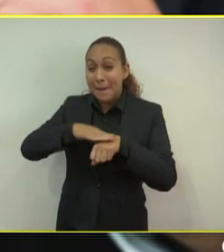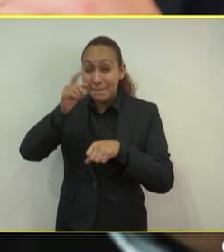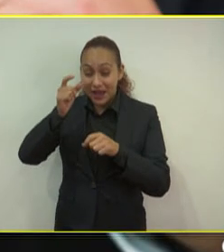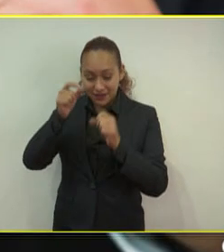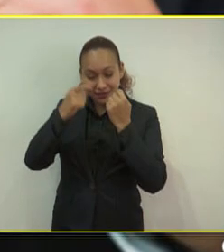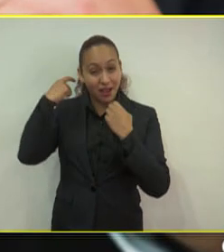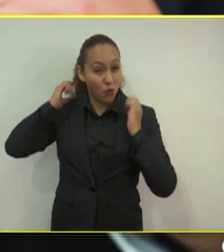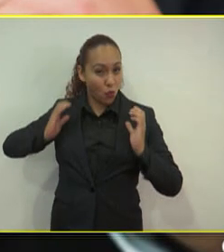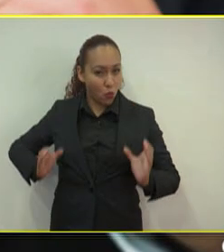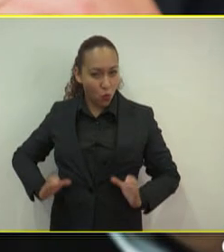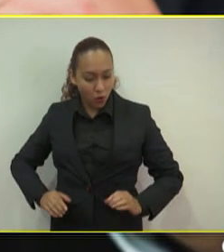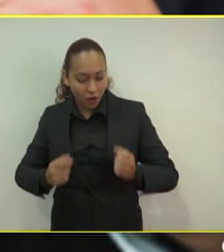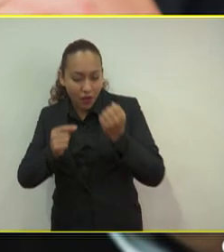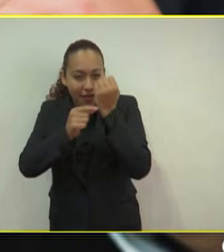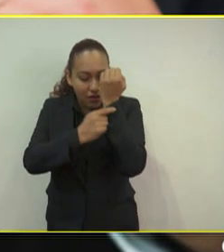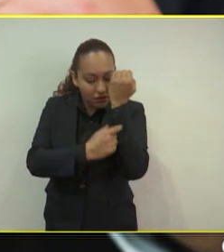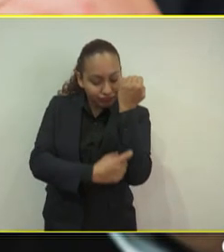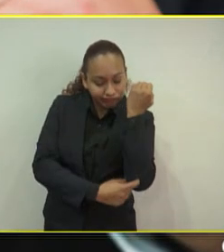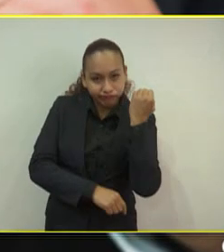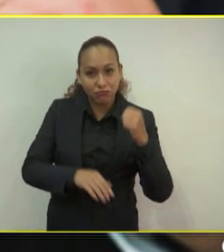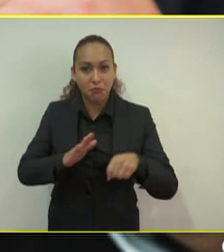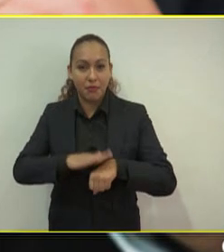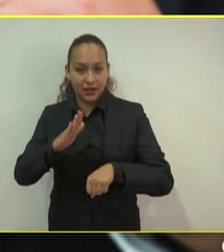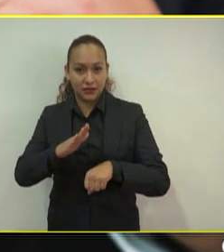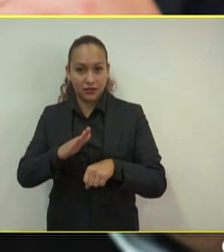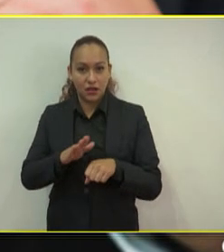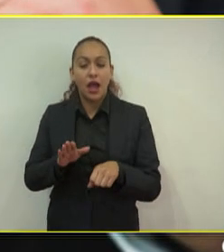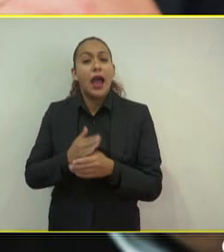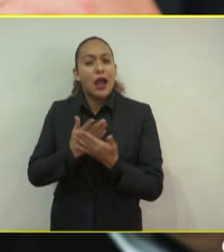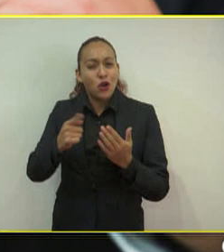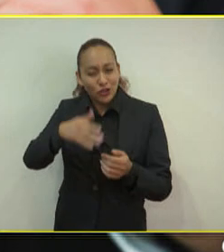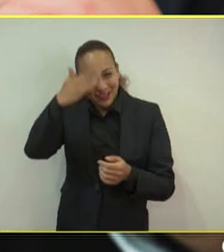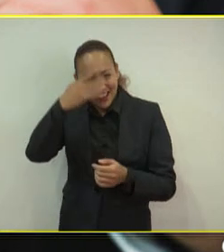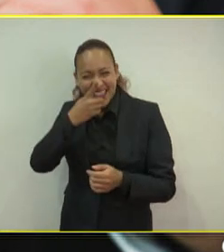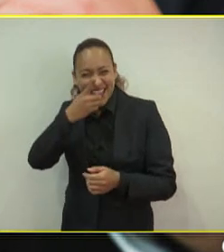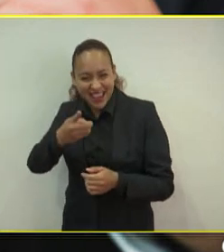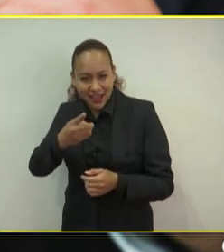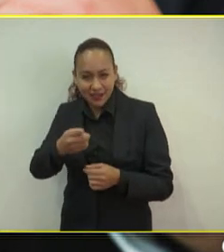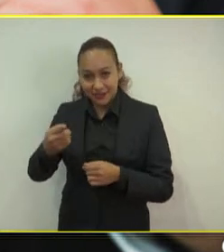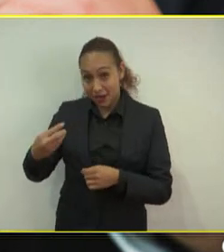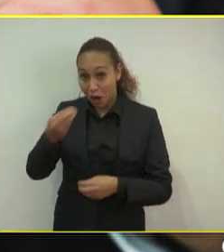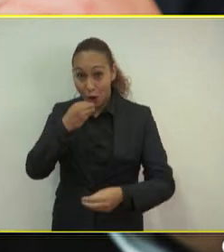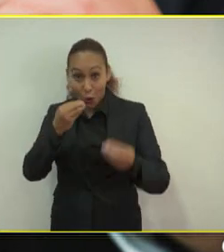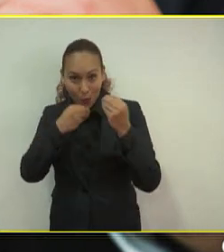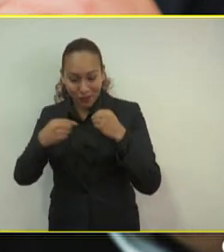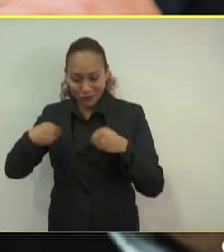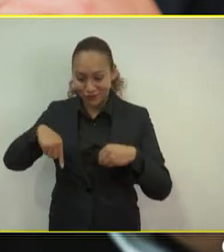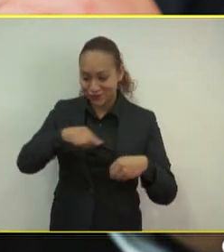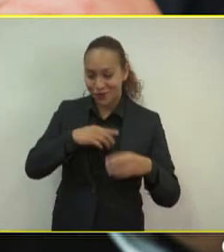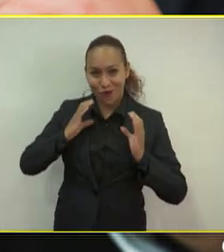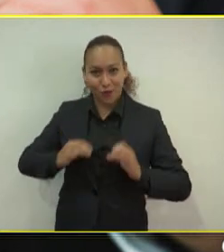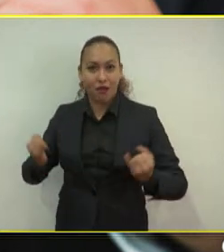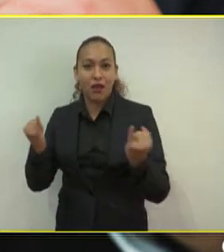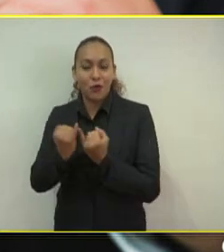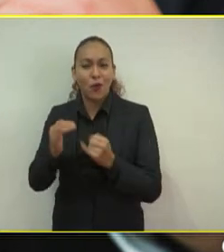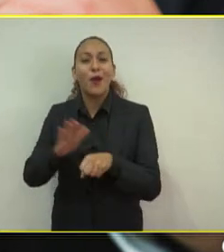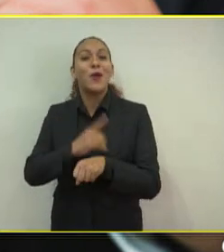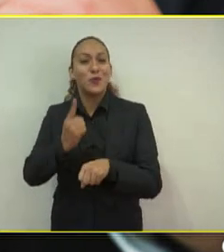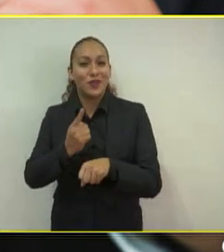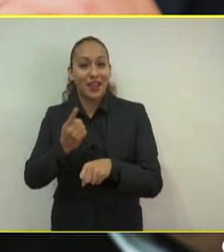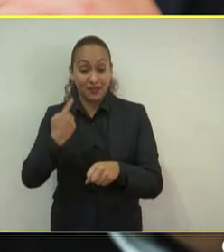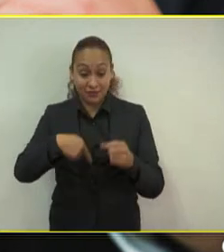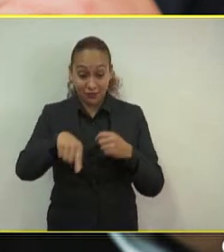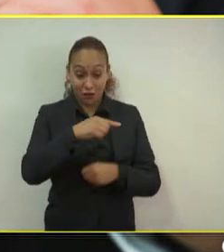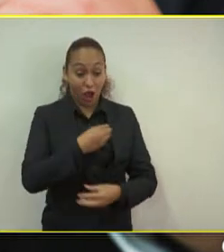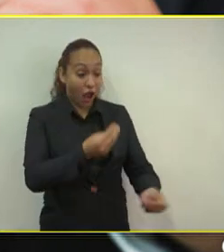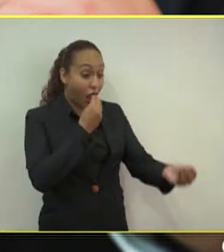que somos lo que comemos, pues la microbiota son esa comunidad de microorganismos que vive dentro de